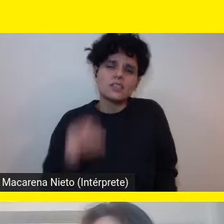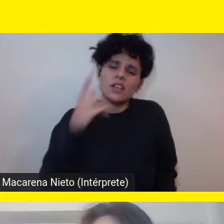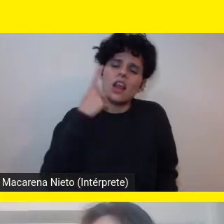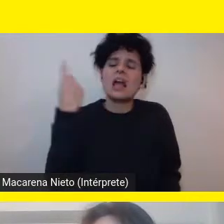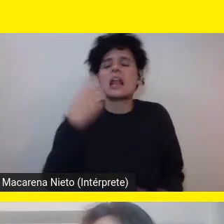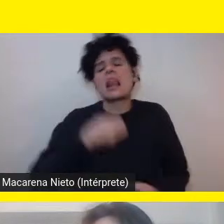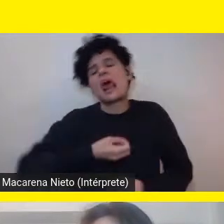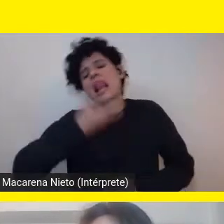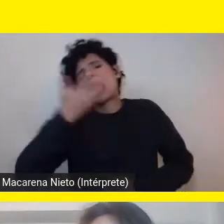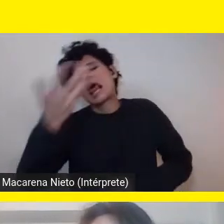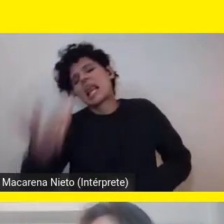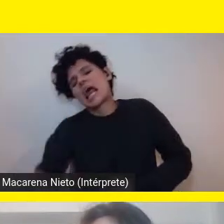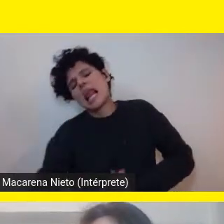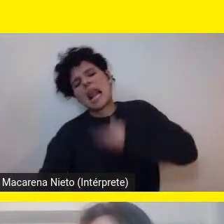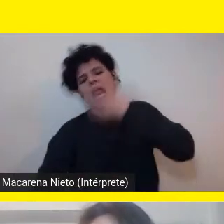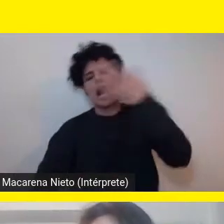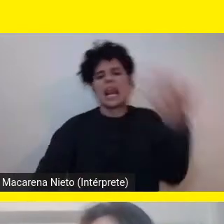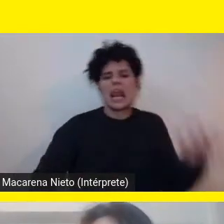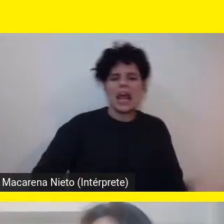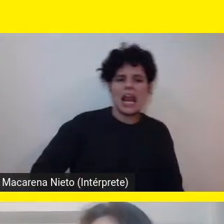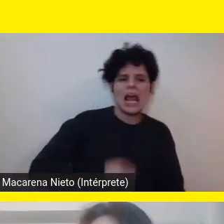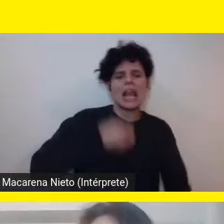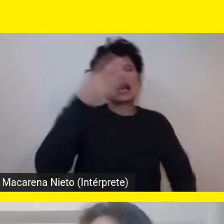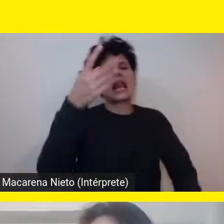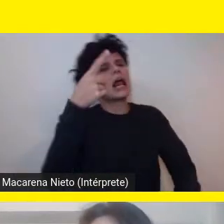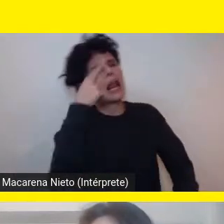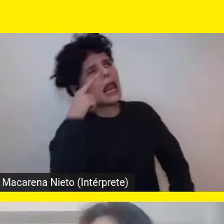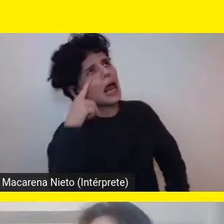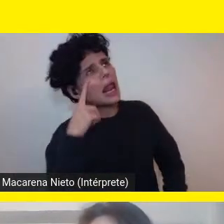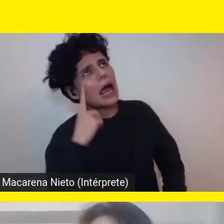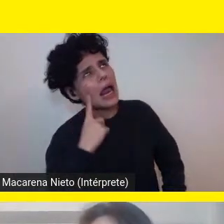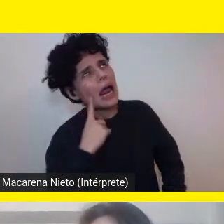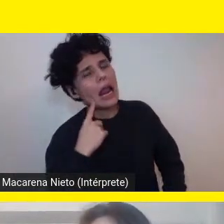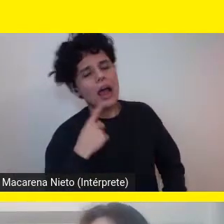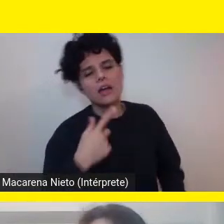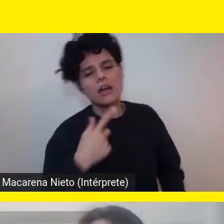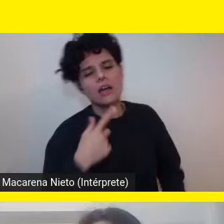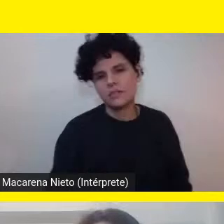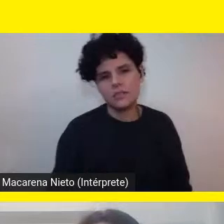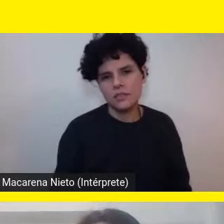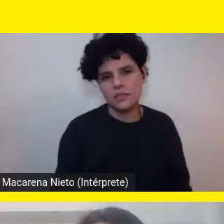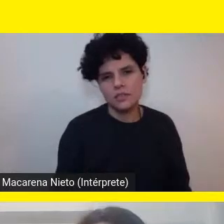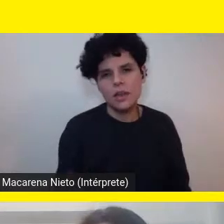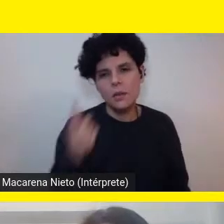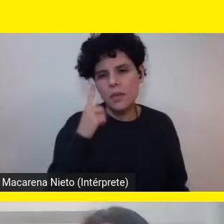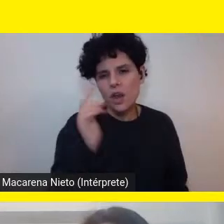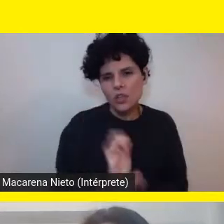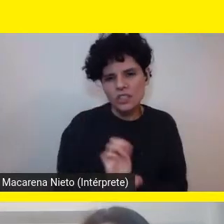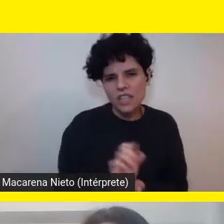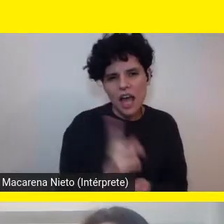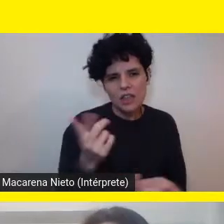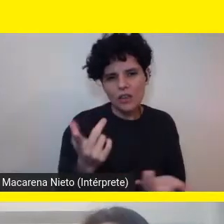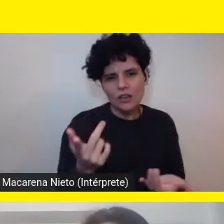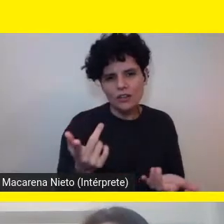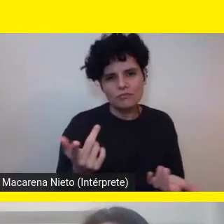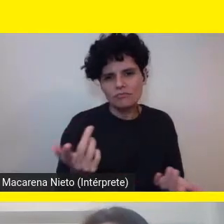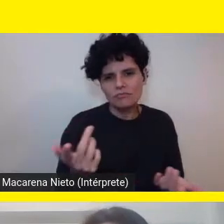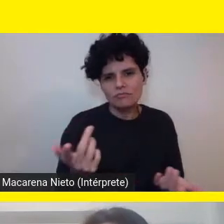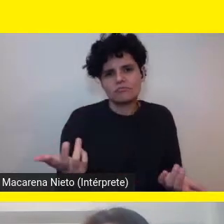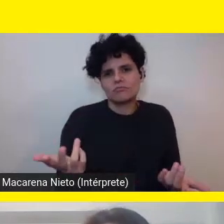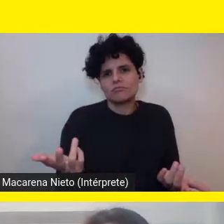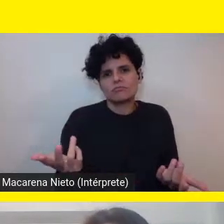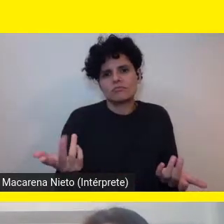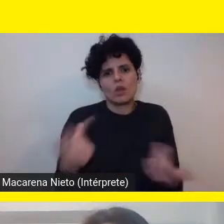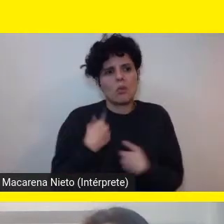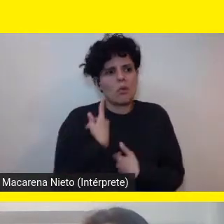una lagrimita farsante corriendo por la mejilla. Pero en estricto rigor, el Estado de Chile nos ha mantenido en el más absoluto